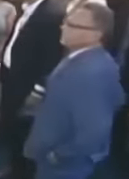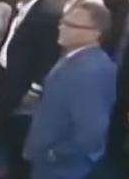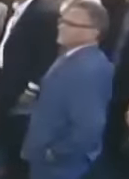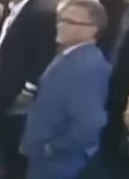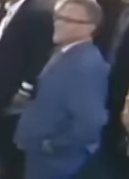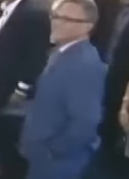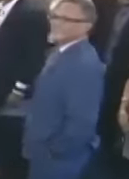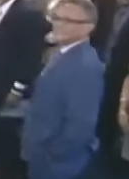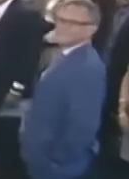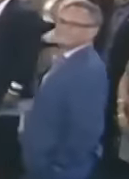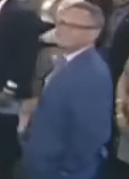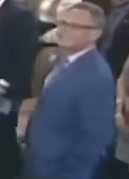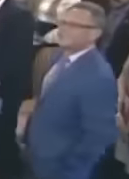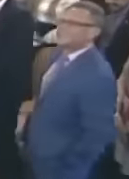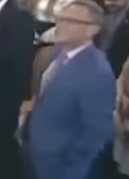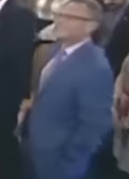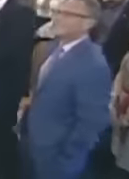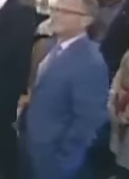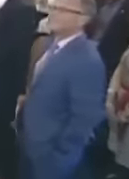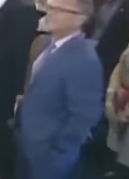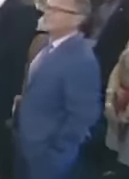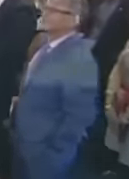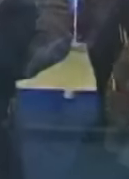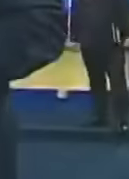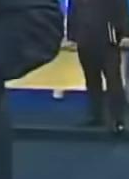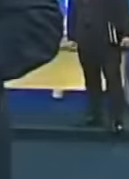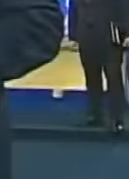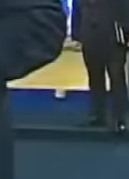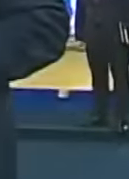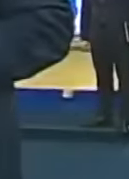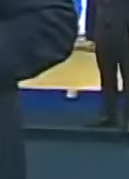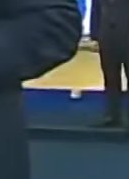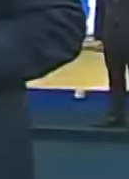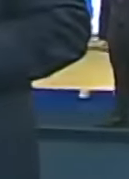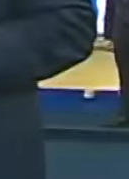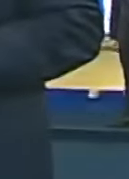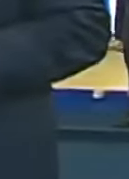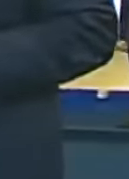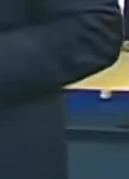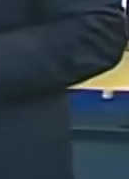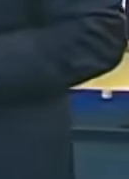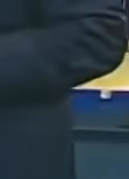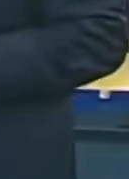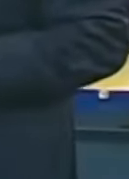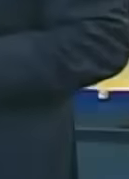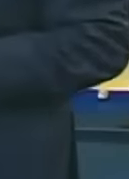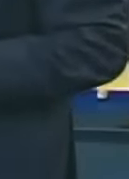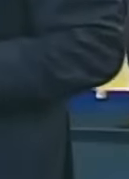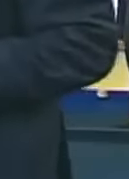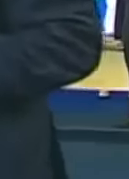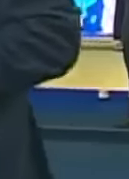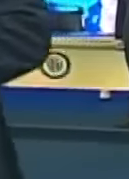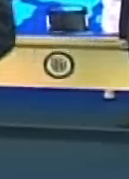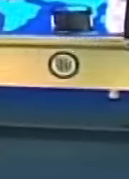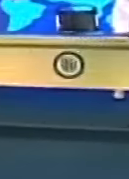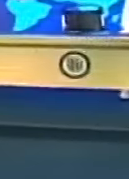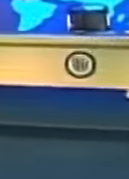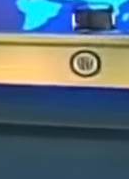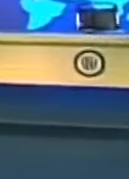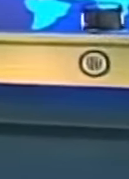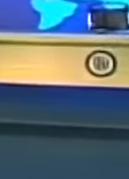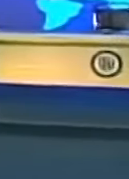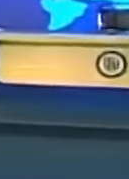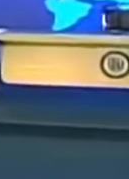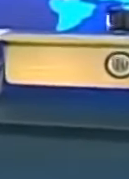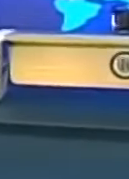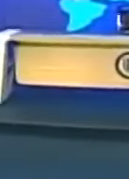próximo 3 de diciembre con 5 preguntas totalmente amplias en la que Venezuela en estos